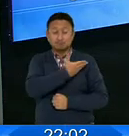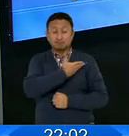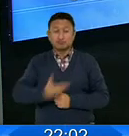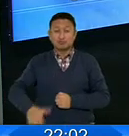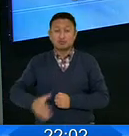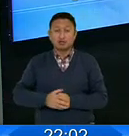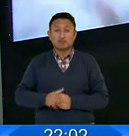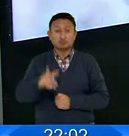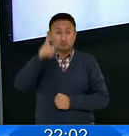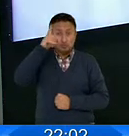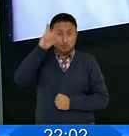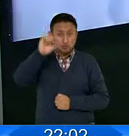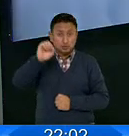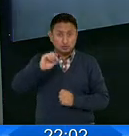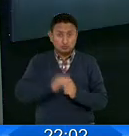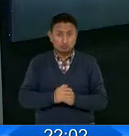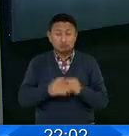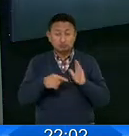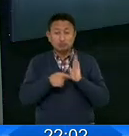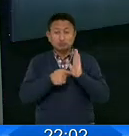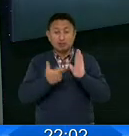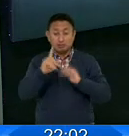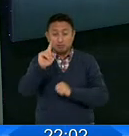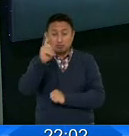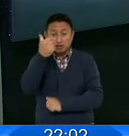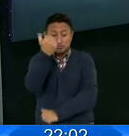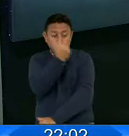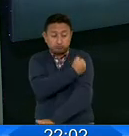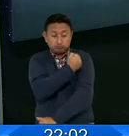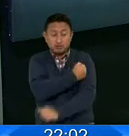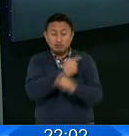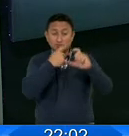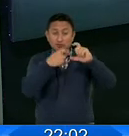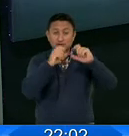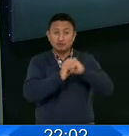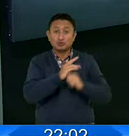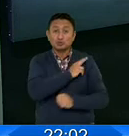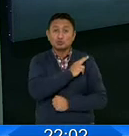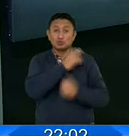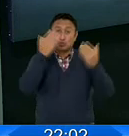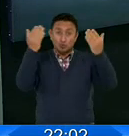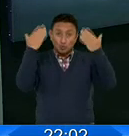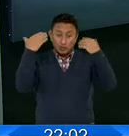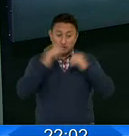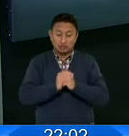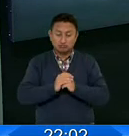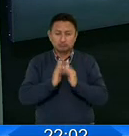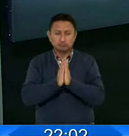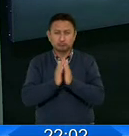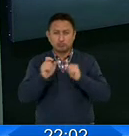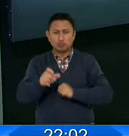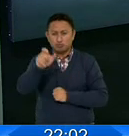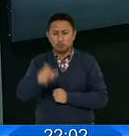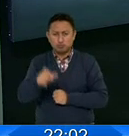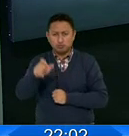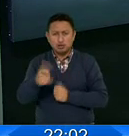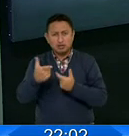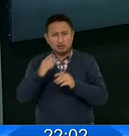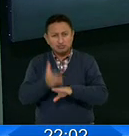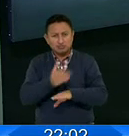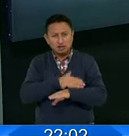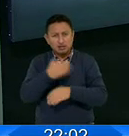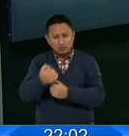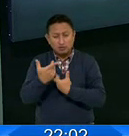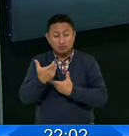De la República, Guillermo Lasso, recibió la primera dosis de Pfizer en la Universidad de Guayaquil y exhortó a la ciudadanía a informarse en